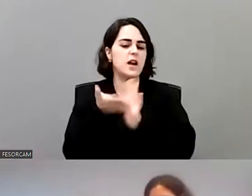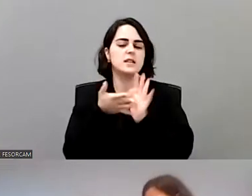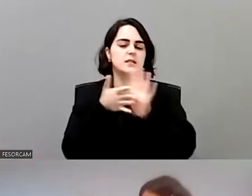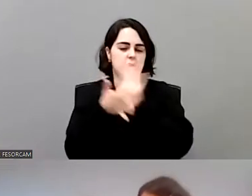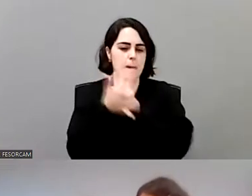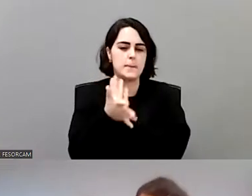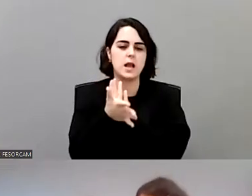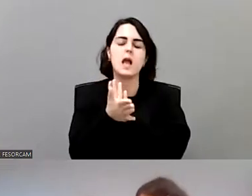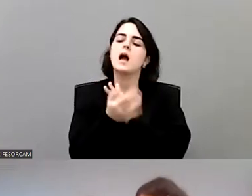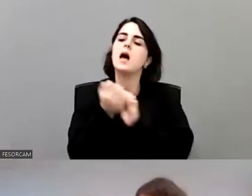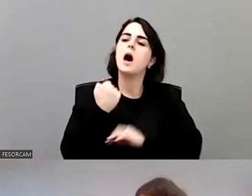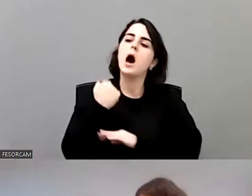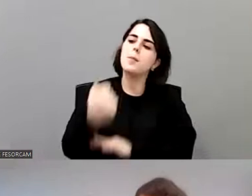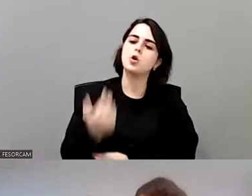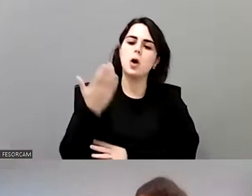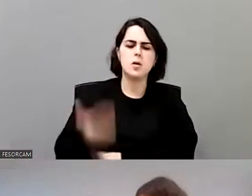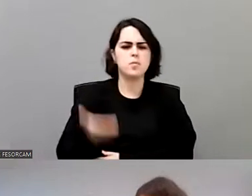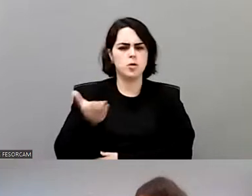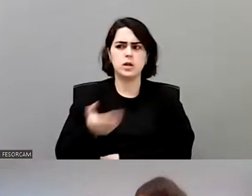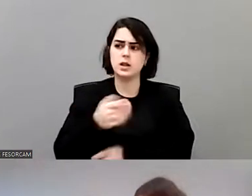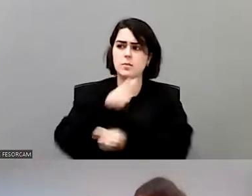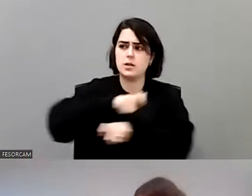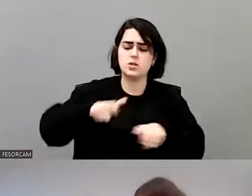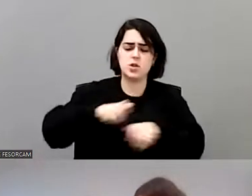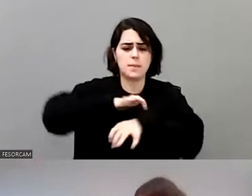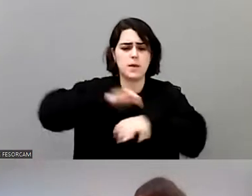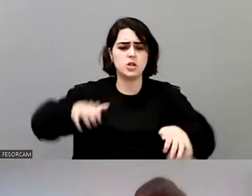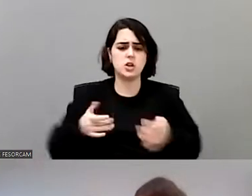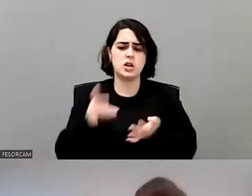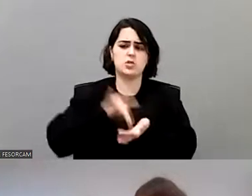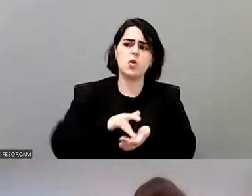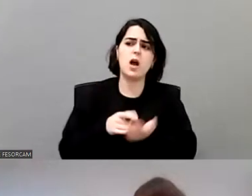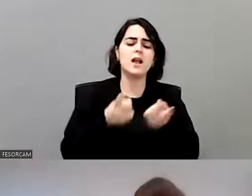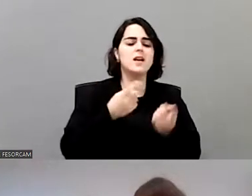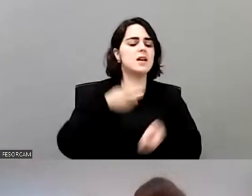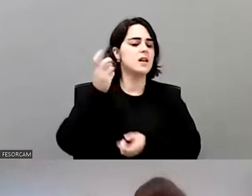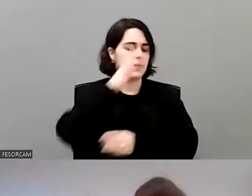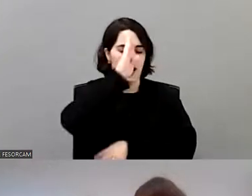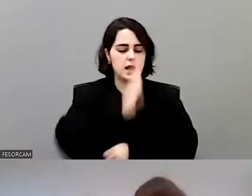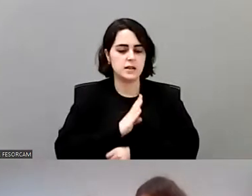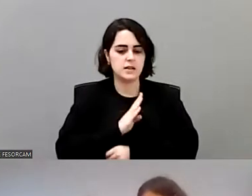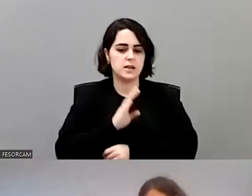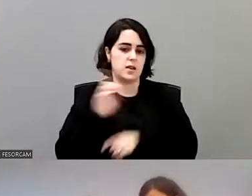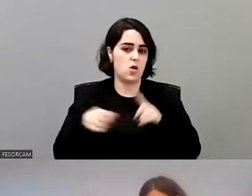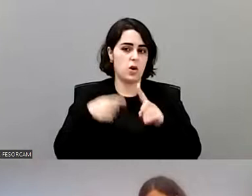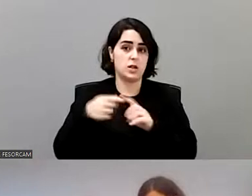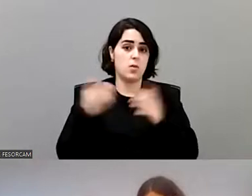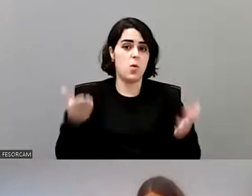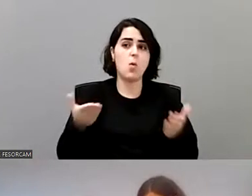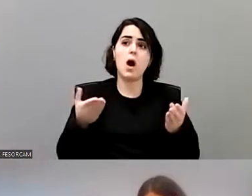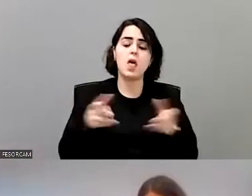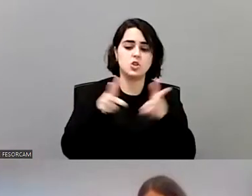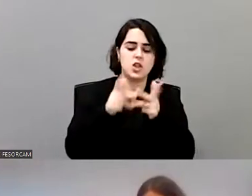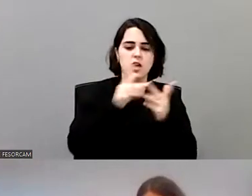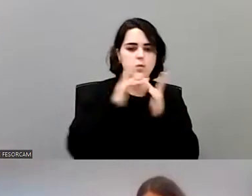apoyo que necesitan la mayoría de las personas con parálisis cerebral para interactuar con la sociedad. Y por último,